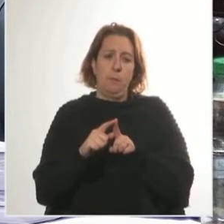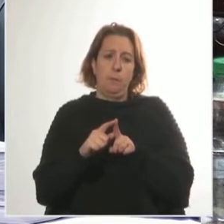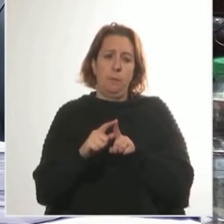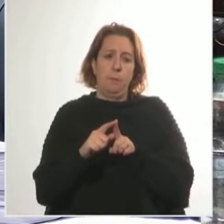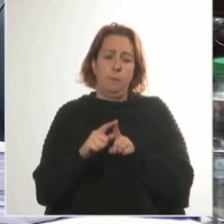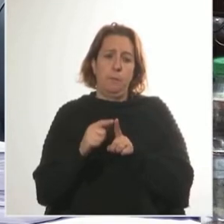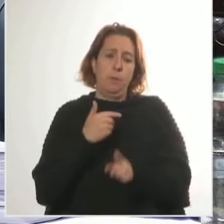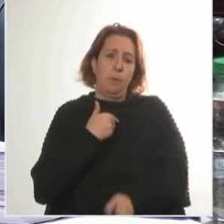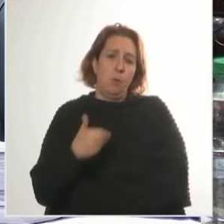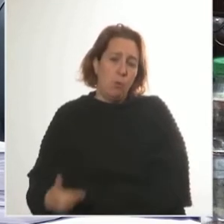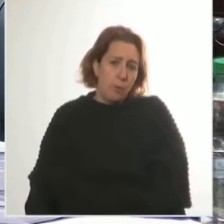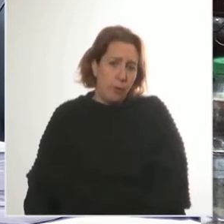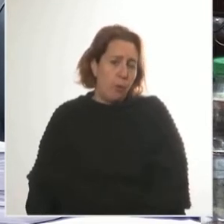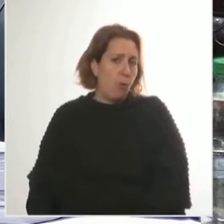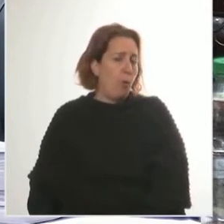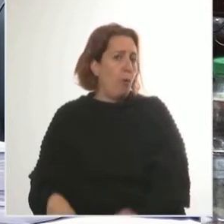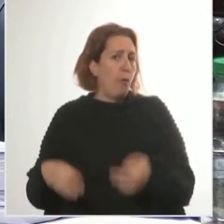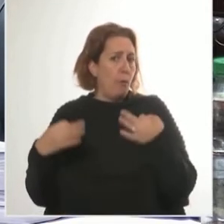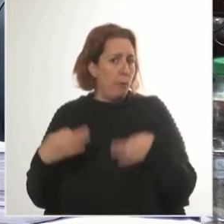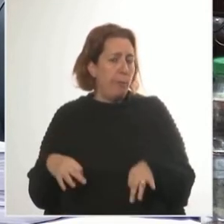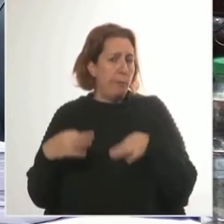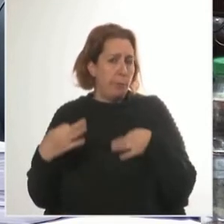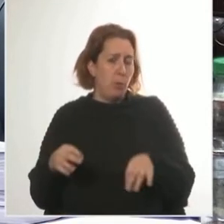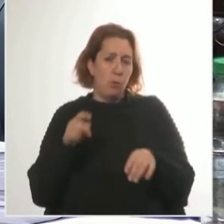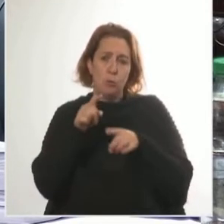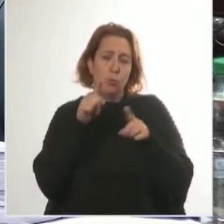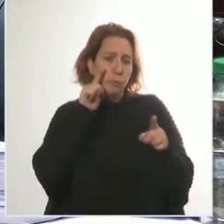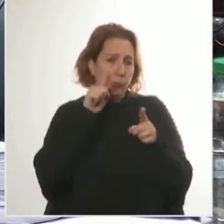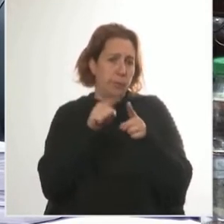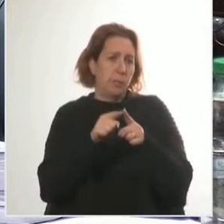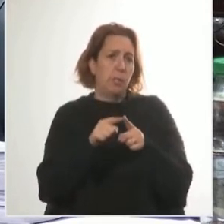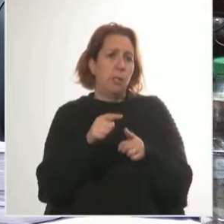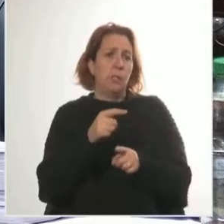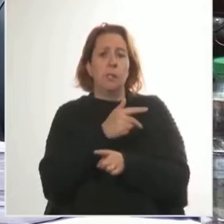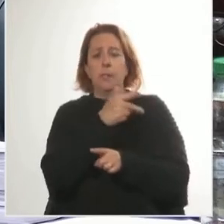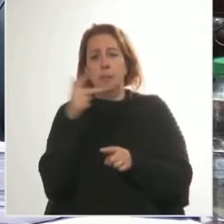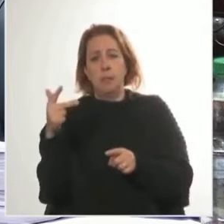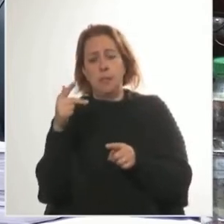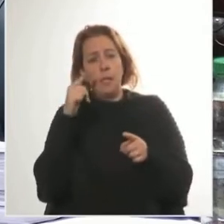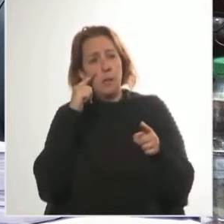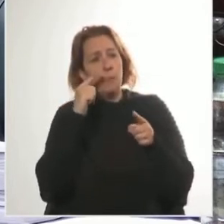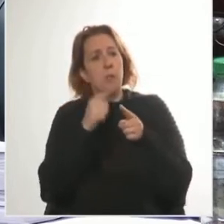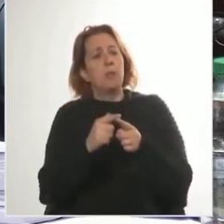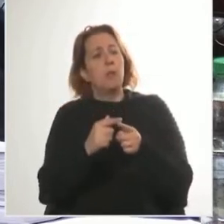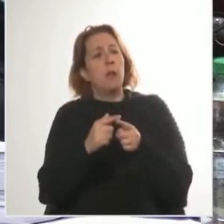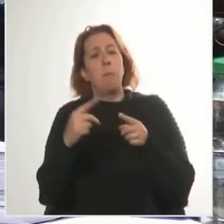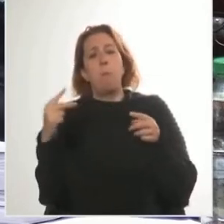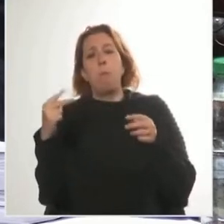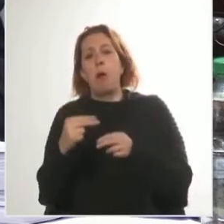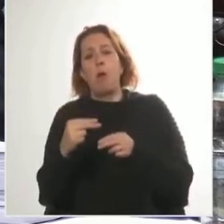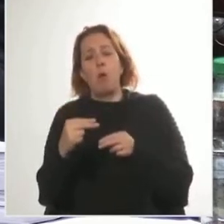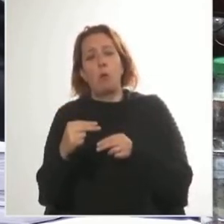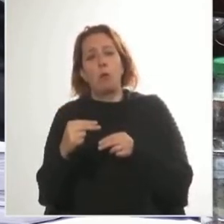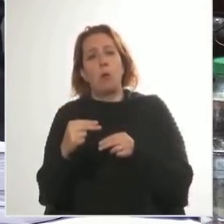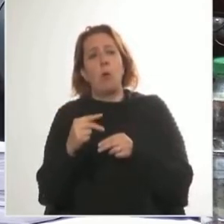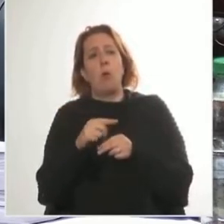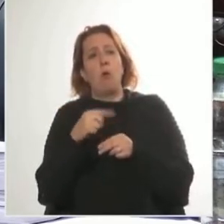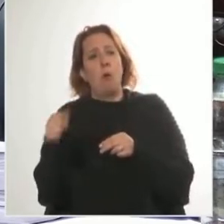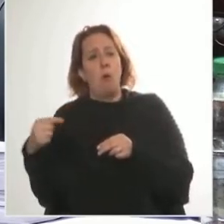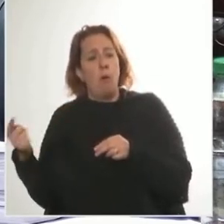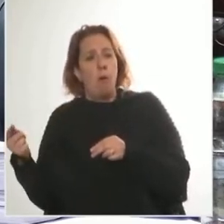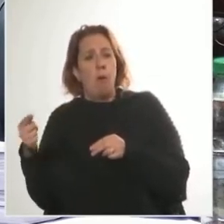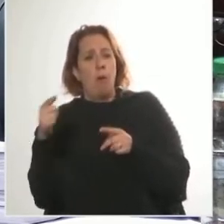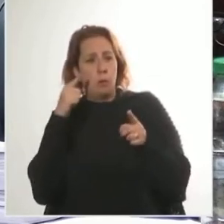que el gobierno sobrecumplió sus metas. De las 3 metas, la que daba el margen más corto, porque en otras metas